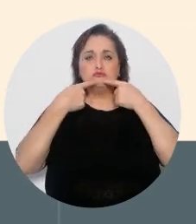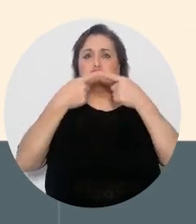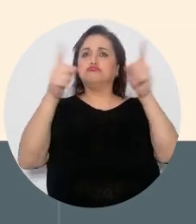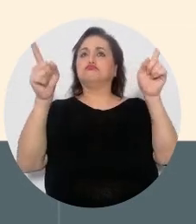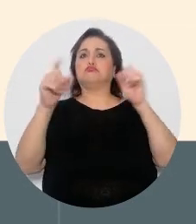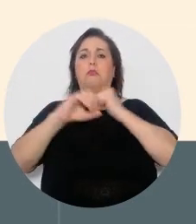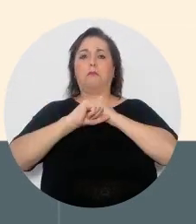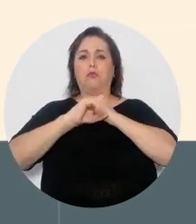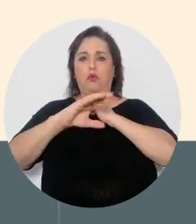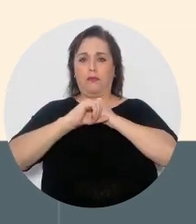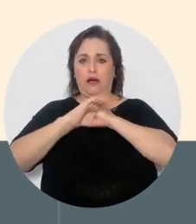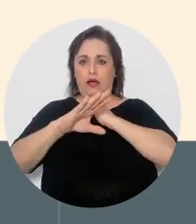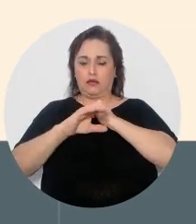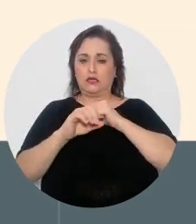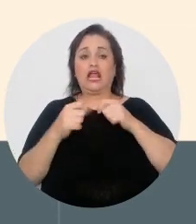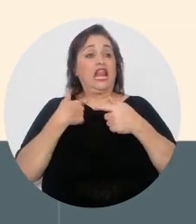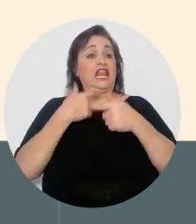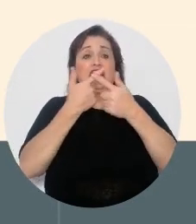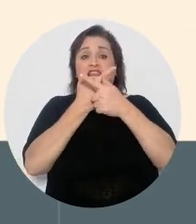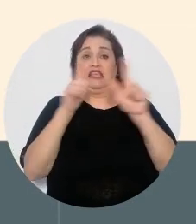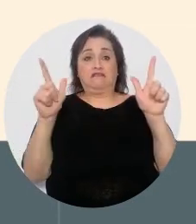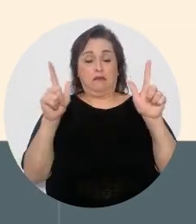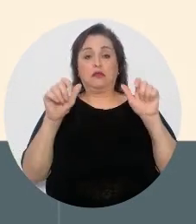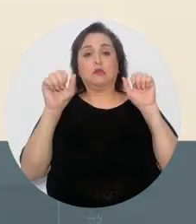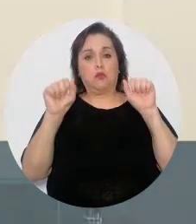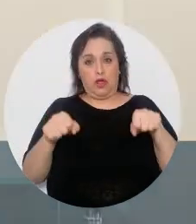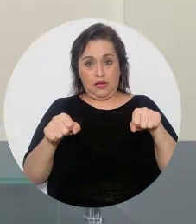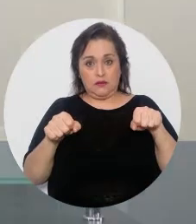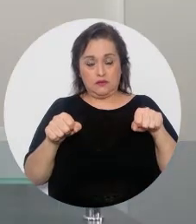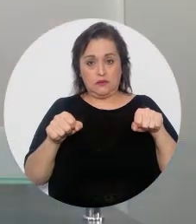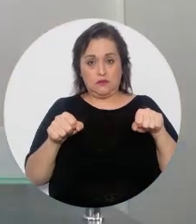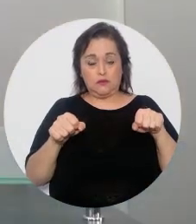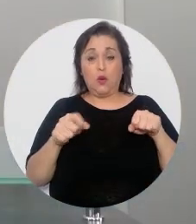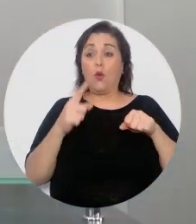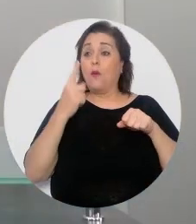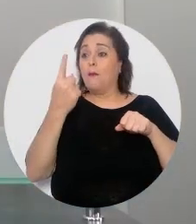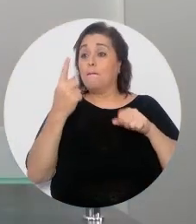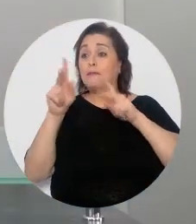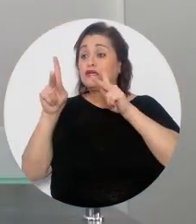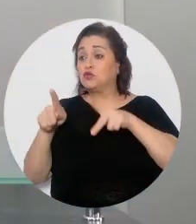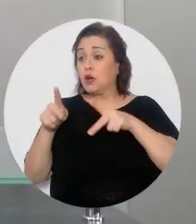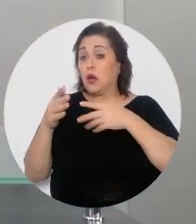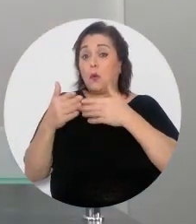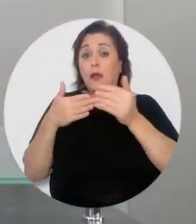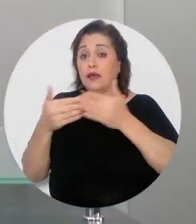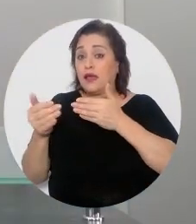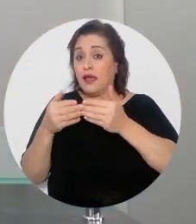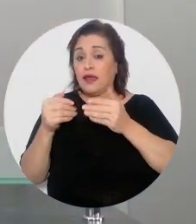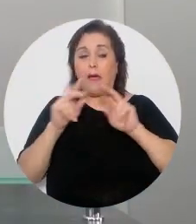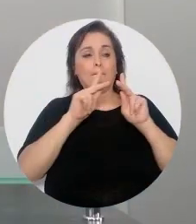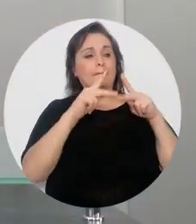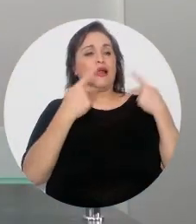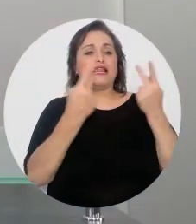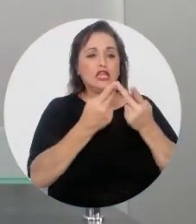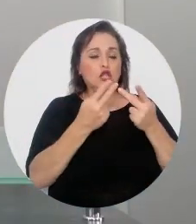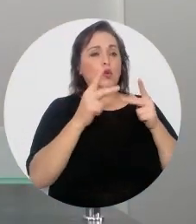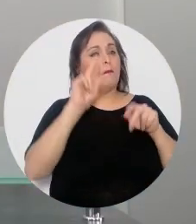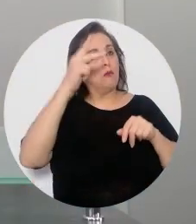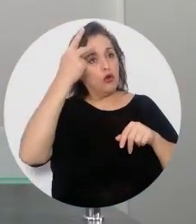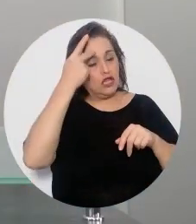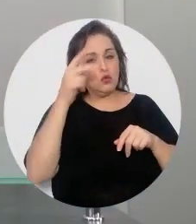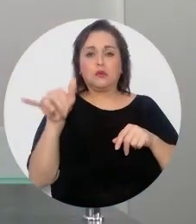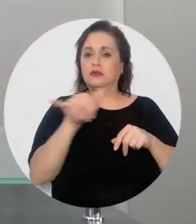difundir propaganda. Podemos hacerlo libremente y puede hacerlo tanto un particular como un